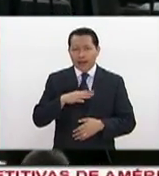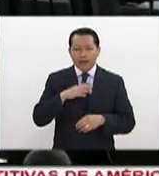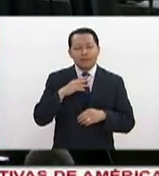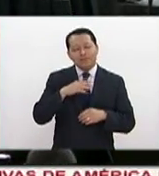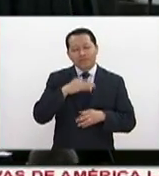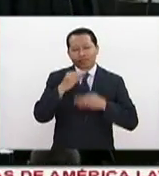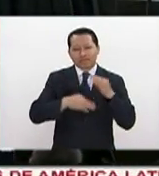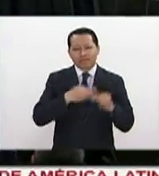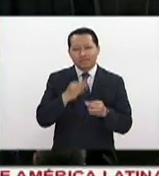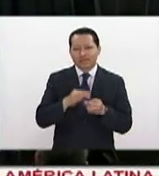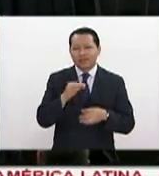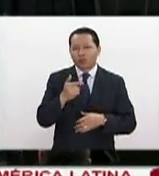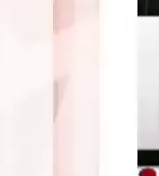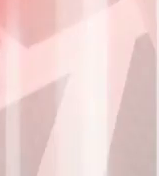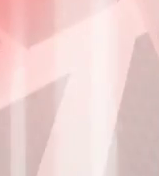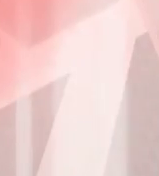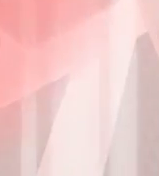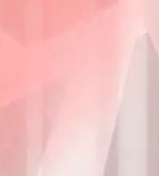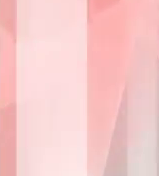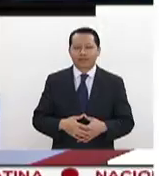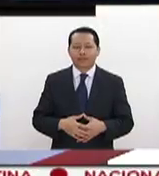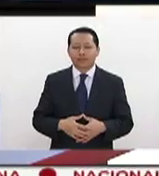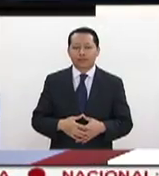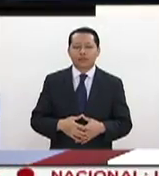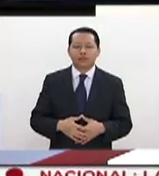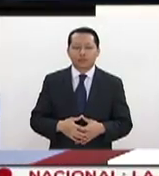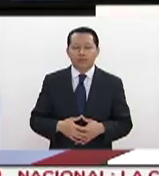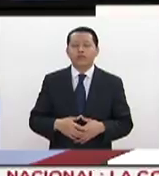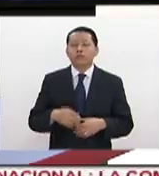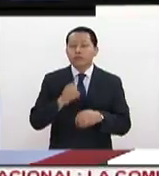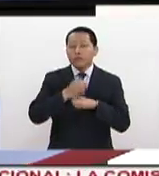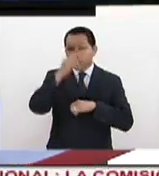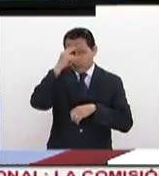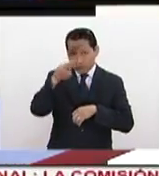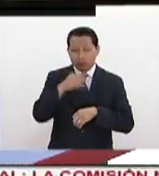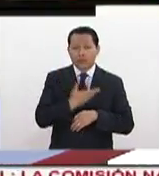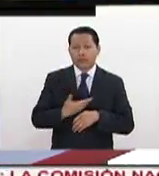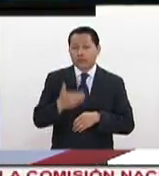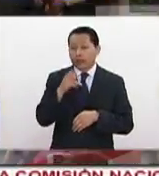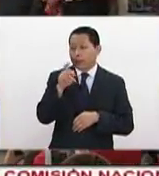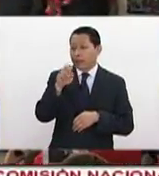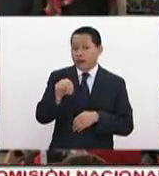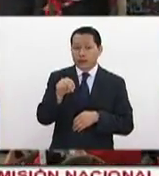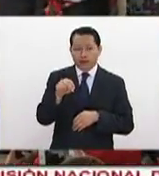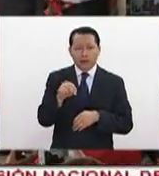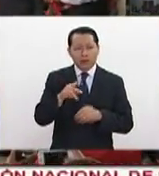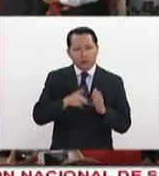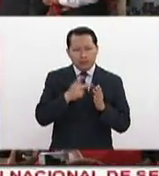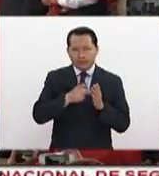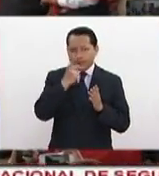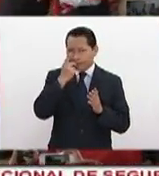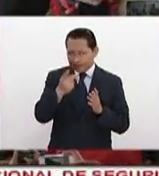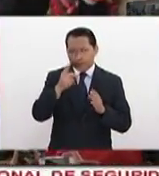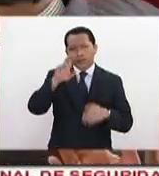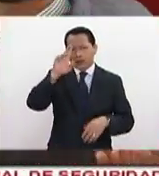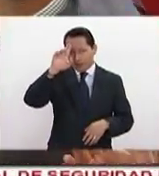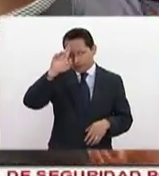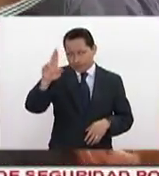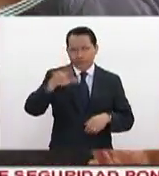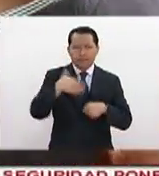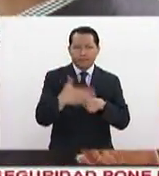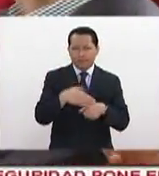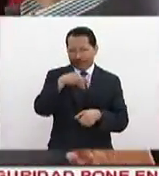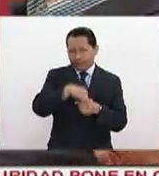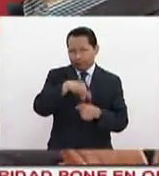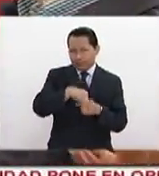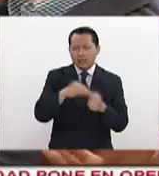Día, Gustavo Castillo. Y en el Estado de México, el presidente Enrique Peña Nieto reiteró su respeto al proceso electoral